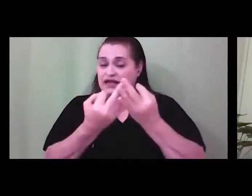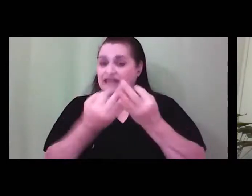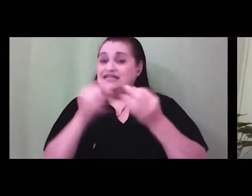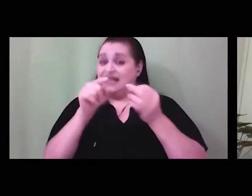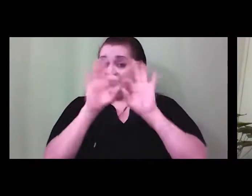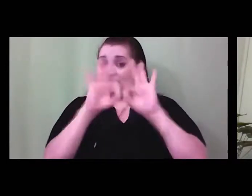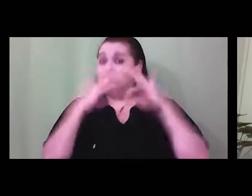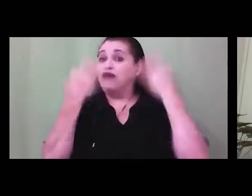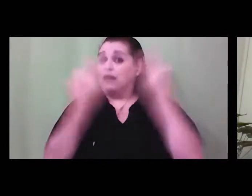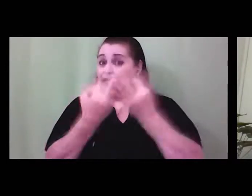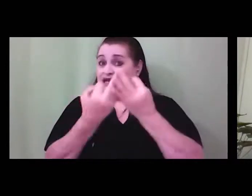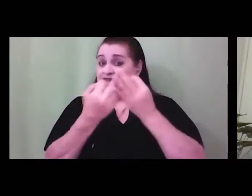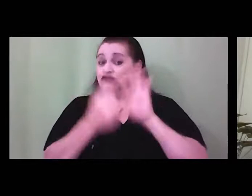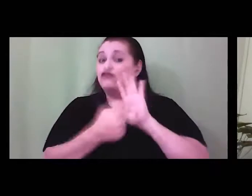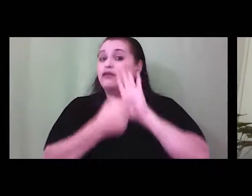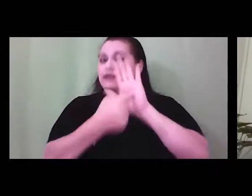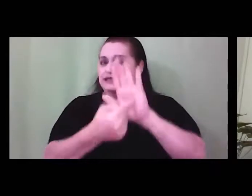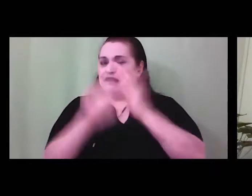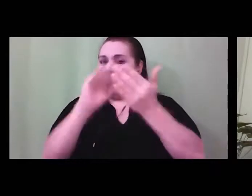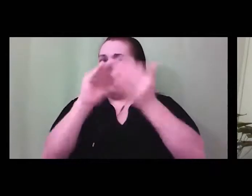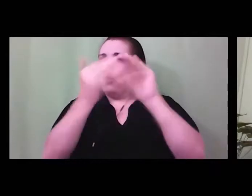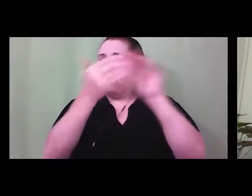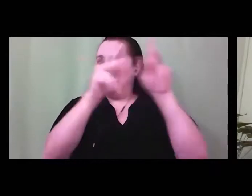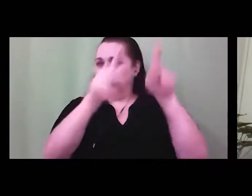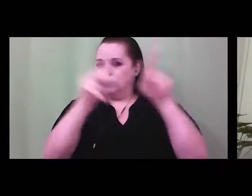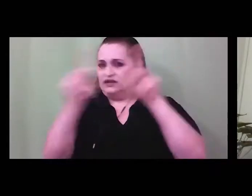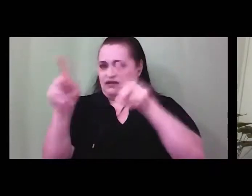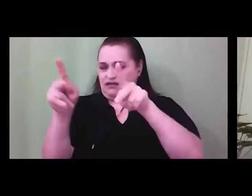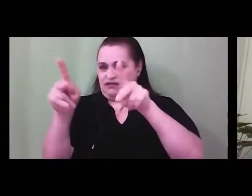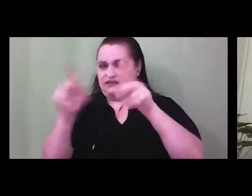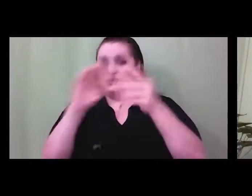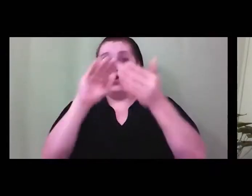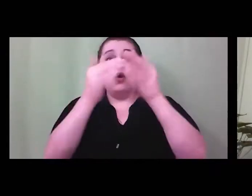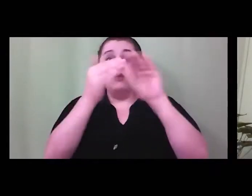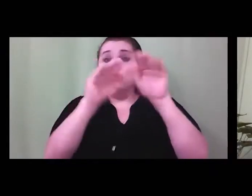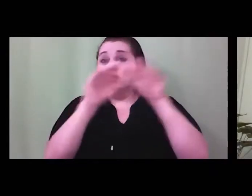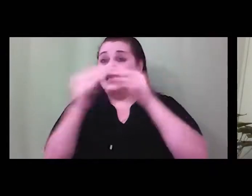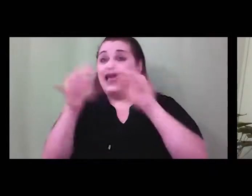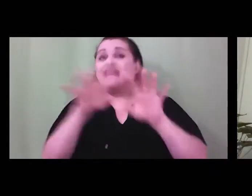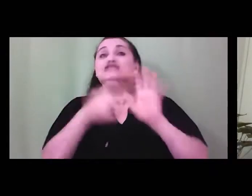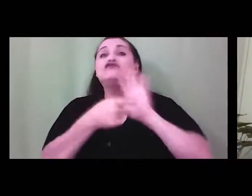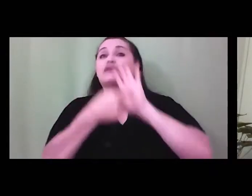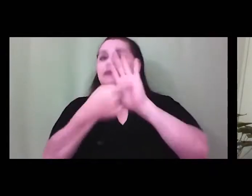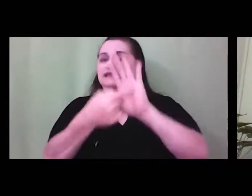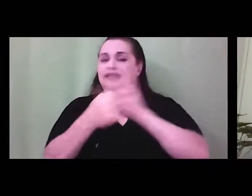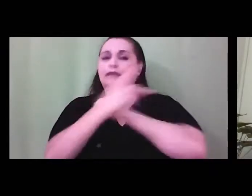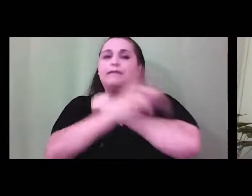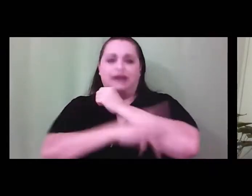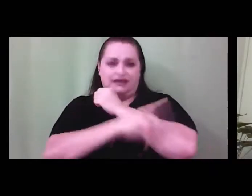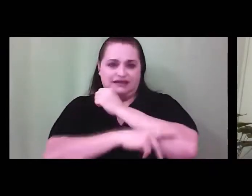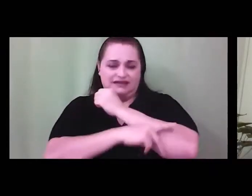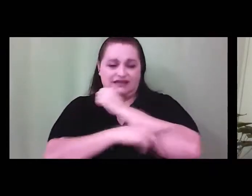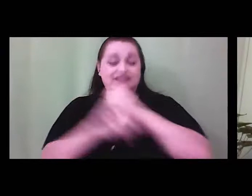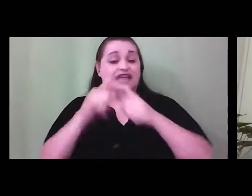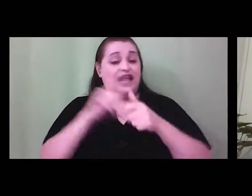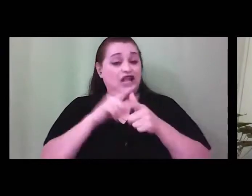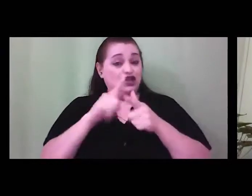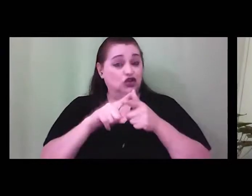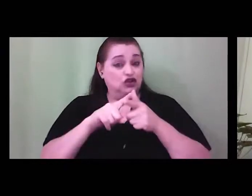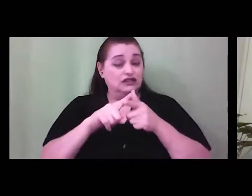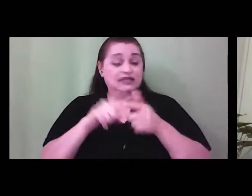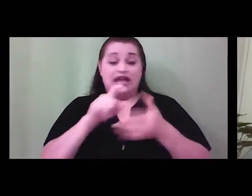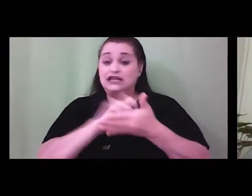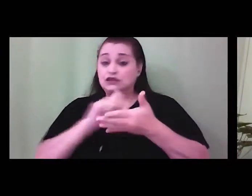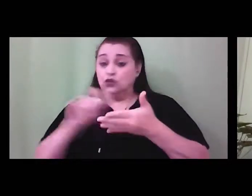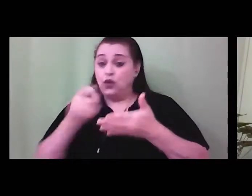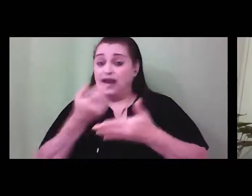familias representan comunidades y esas comunidades representan países. Entonces, una escuela inclusiva